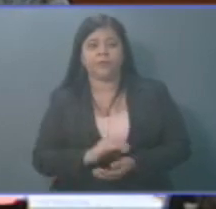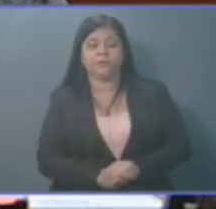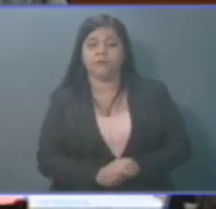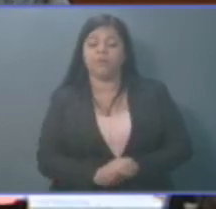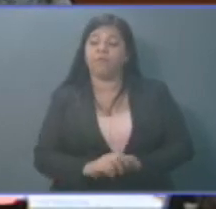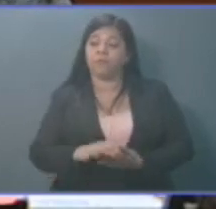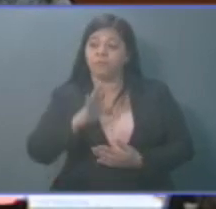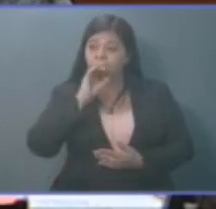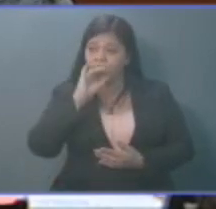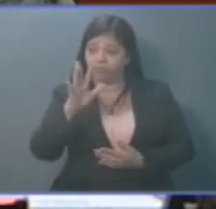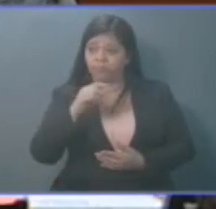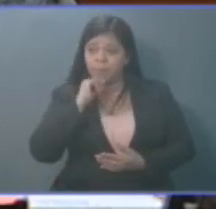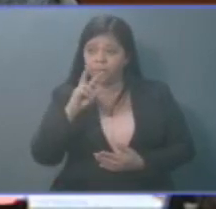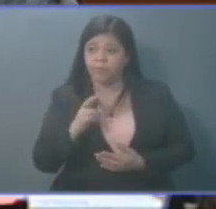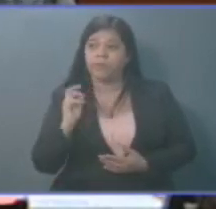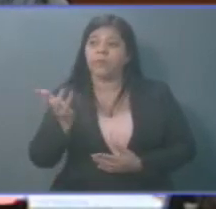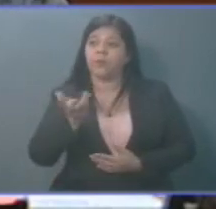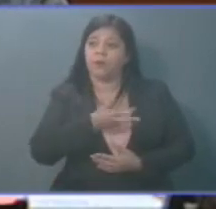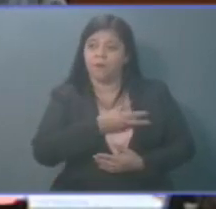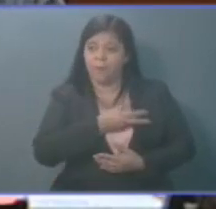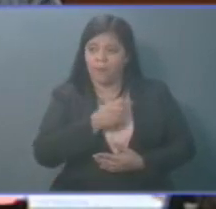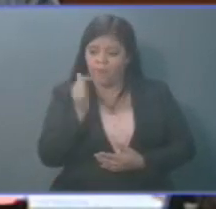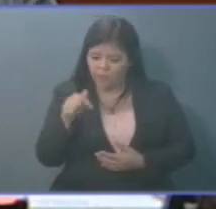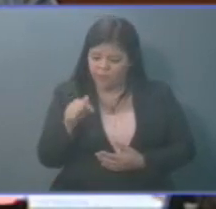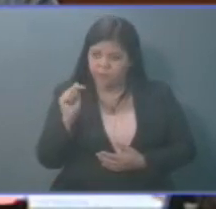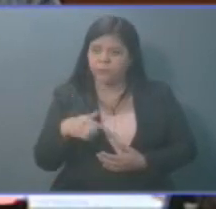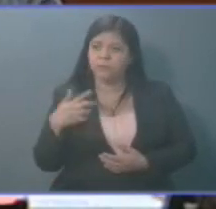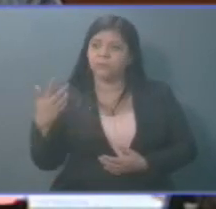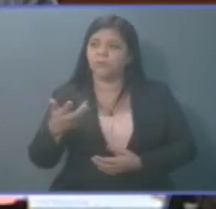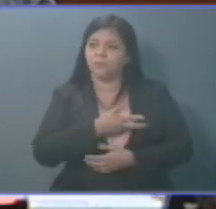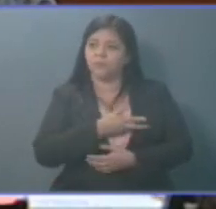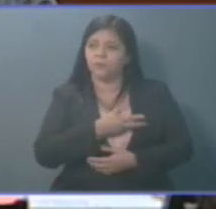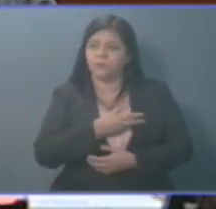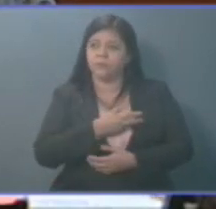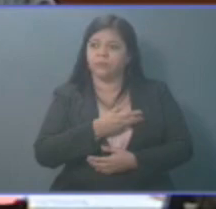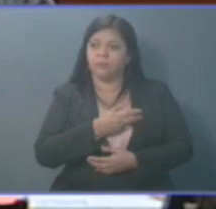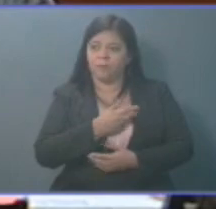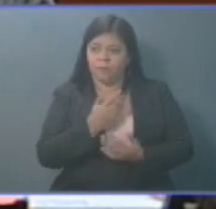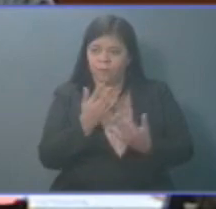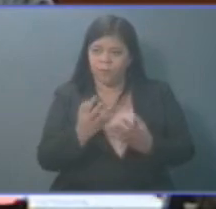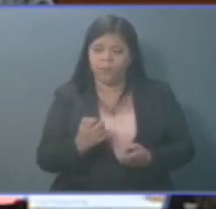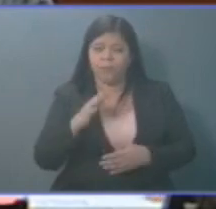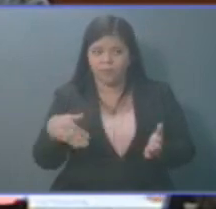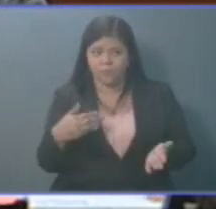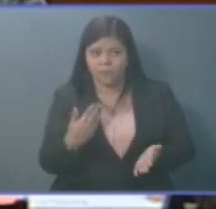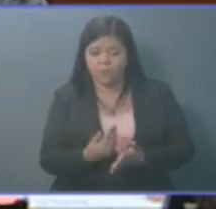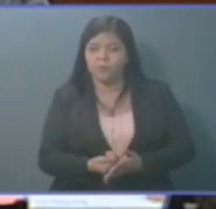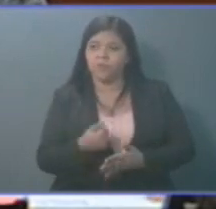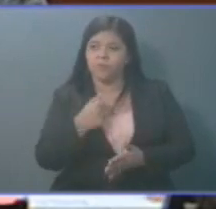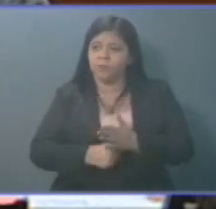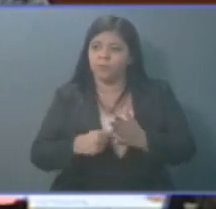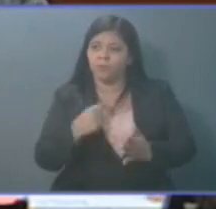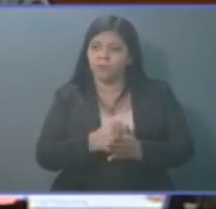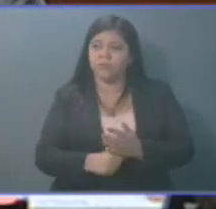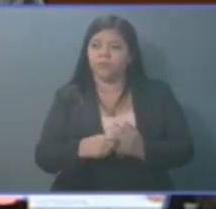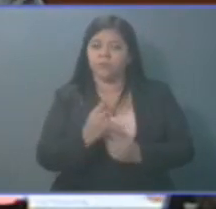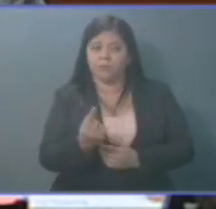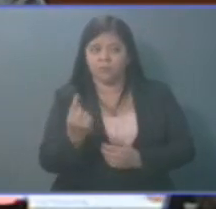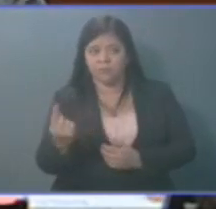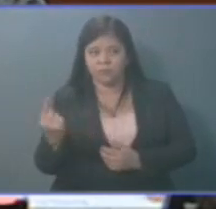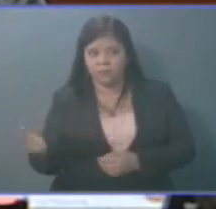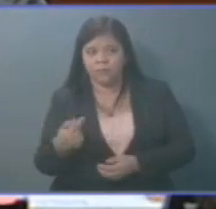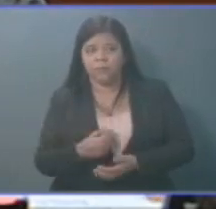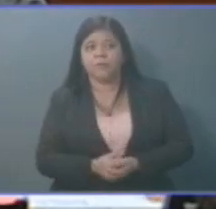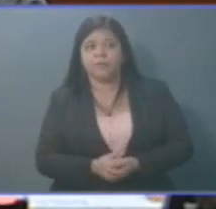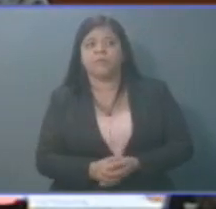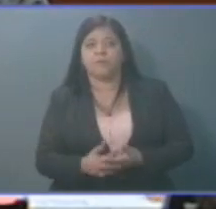decir: el FMLN somos los que construimos todo este esfuerzo por las y los veteranos. Somos los que le